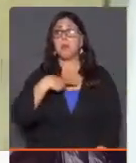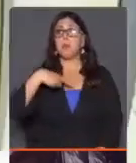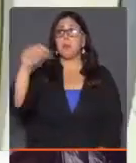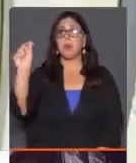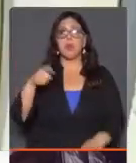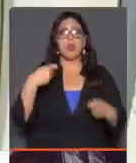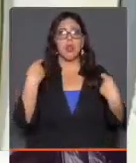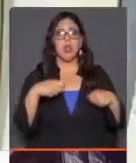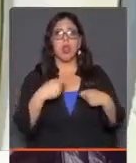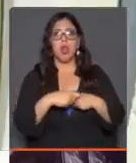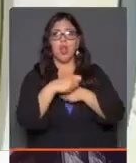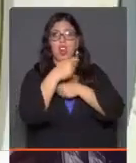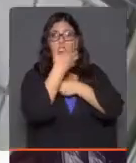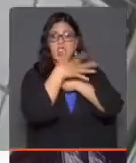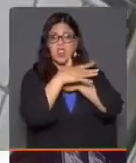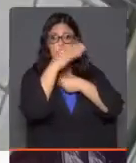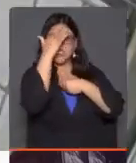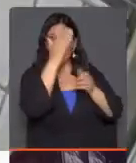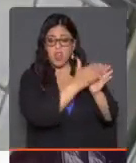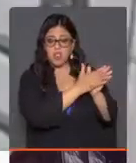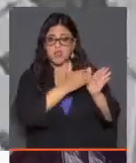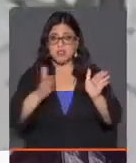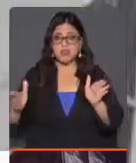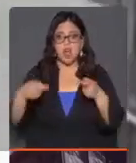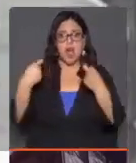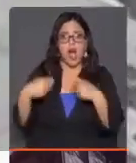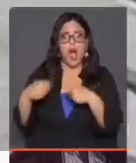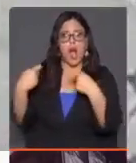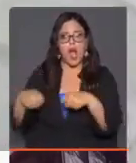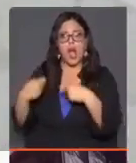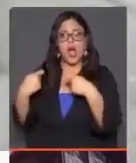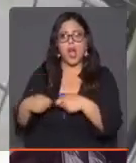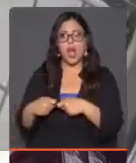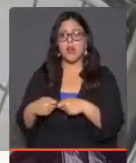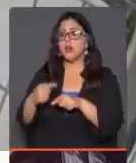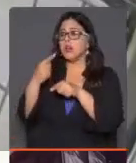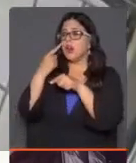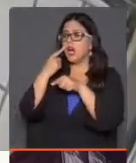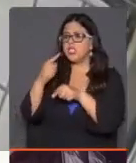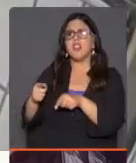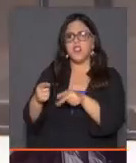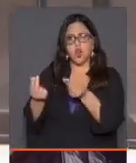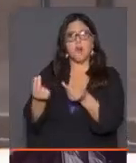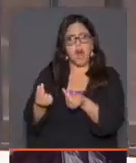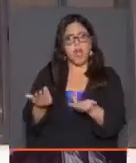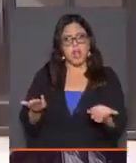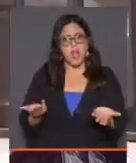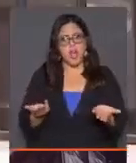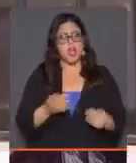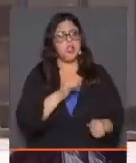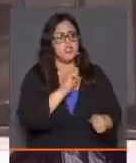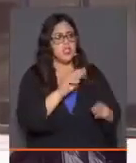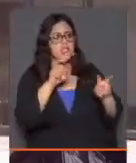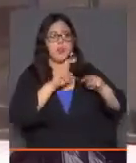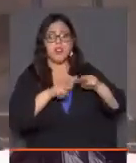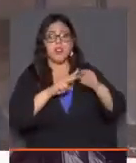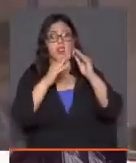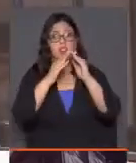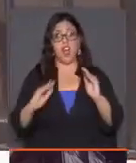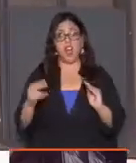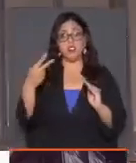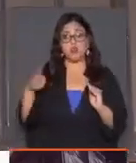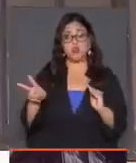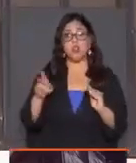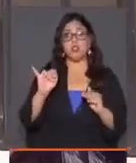en 15 días parte del botín. Se notó de que le había llegado dinero. Sí, con el arreglo de la casa acá,